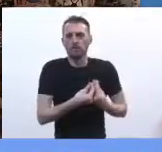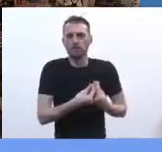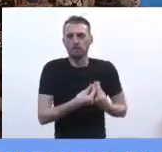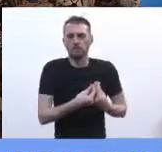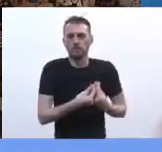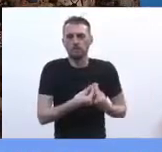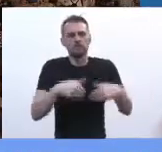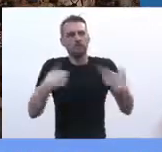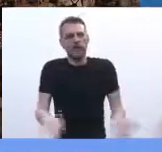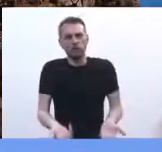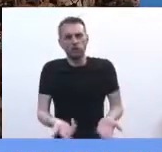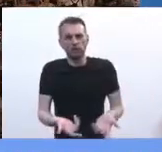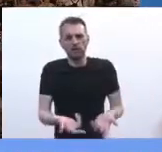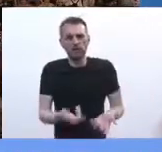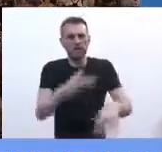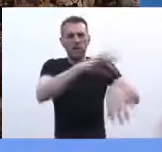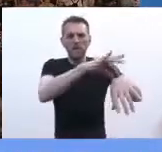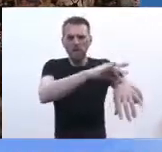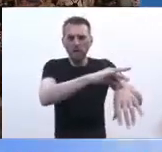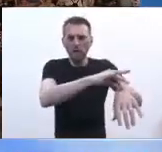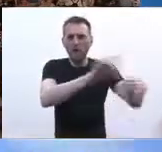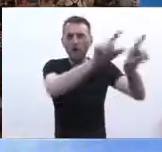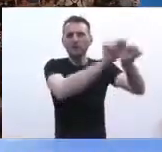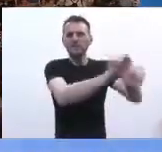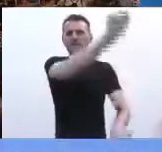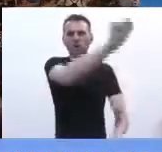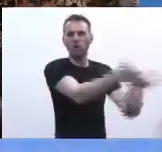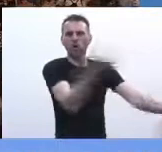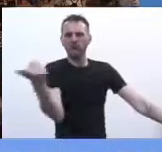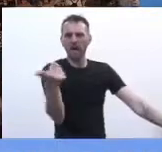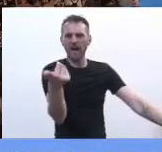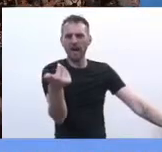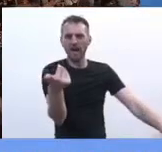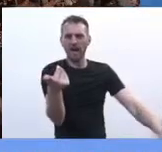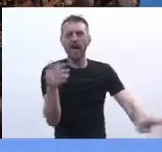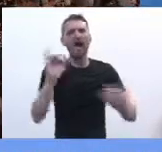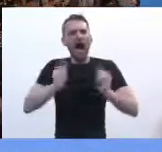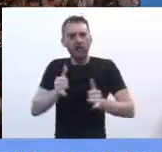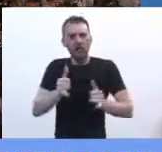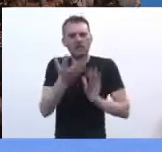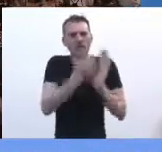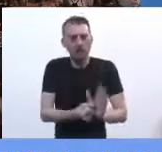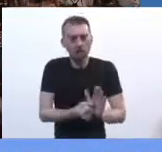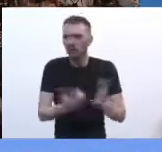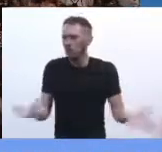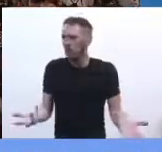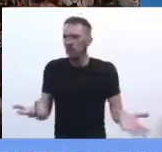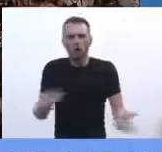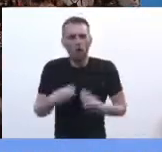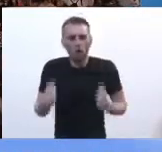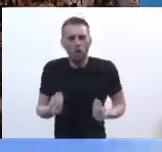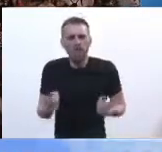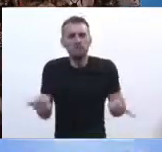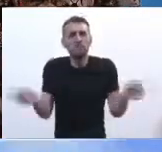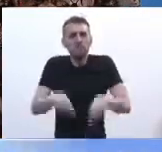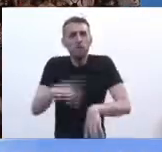terminan hasta el título pueden perder esos profesionales en esta ley y vuelvo a lo que decían doctor méndez